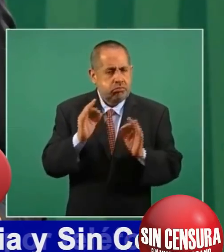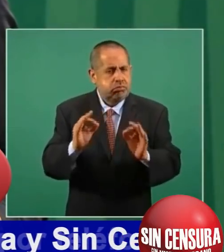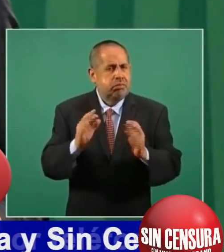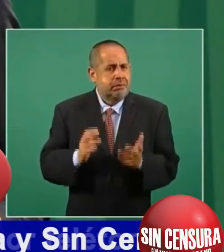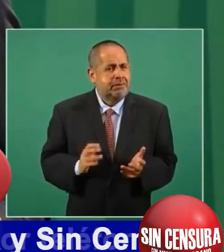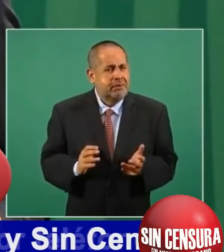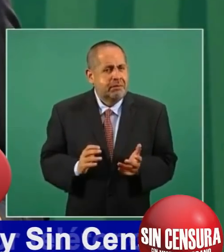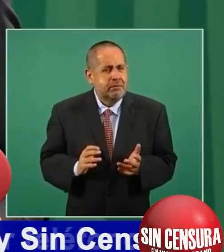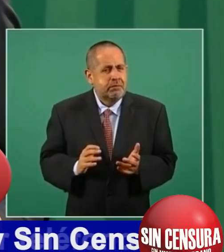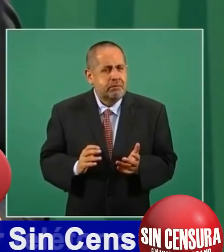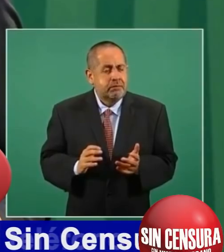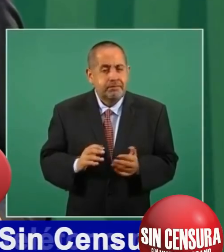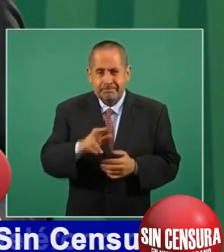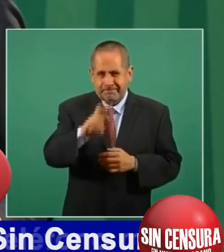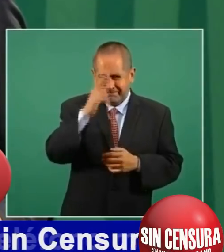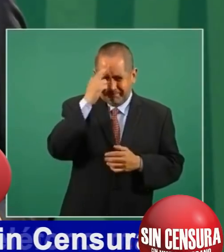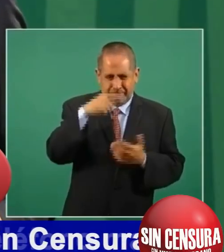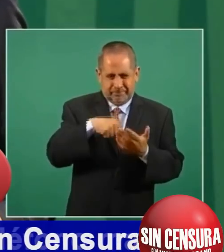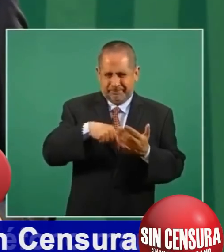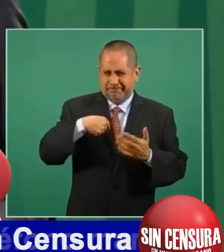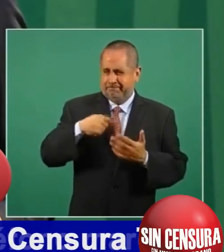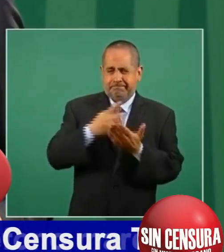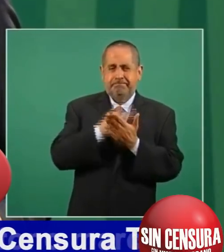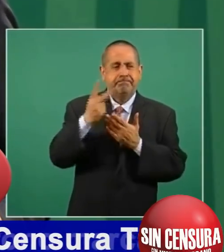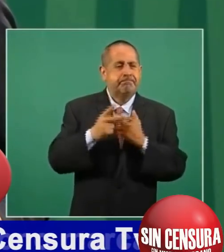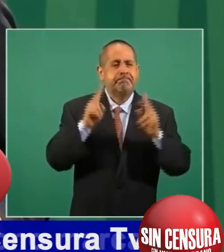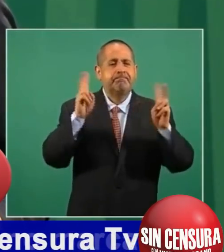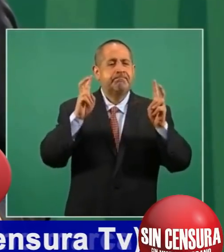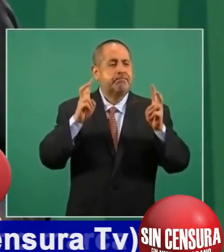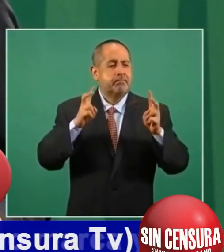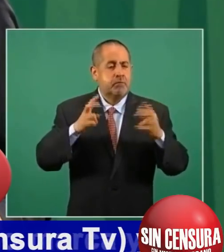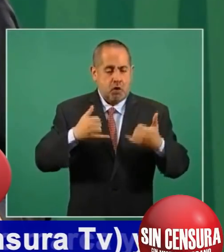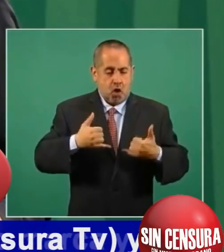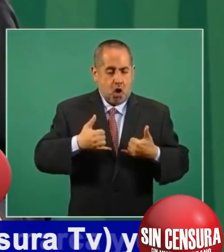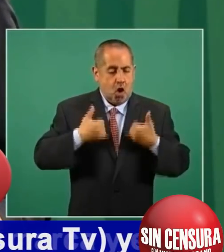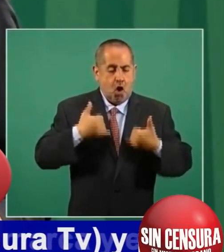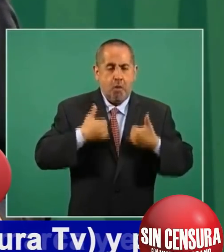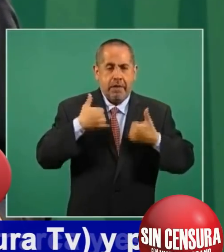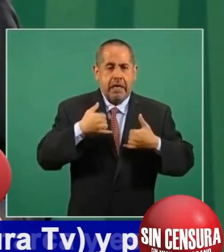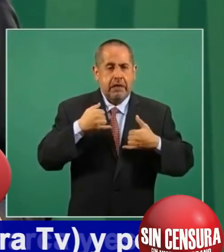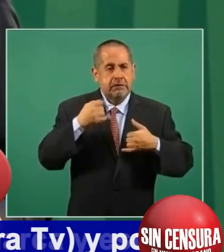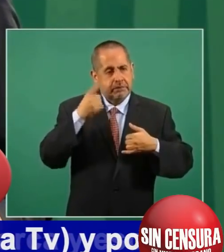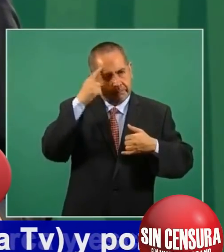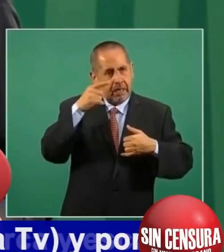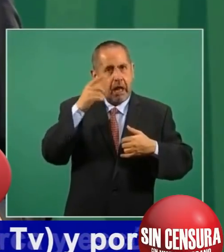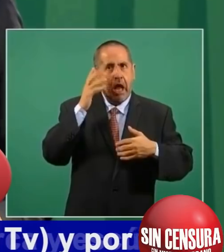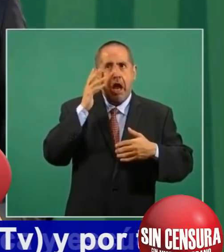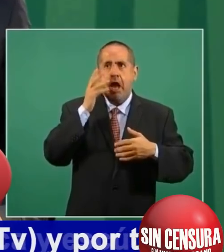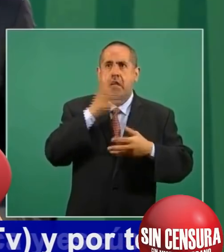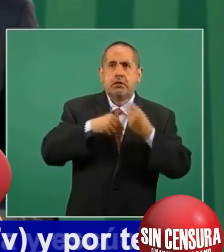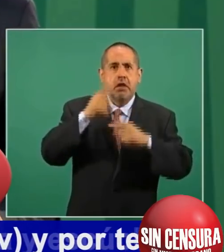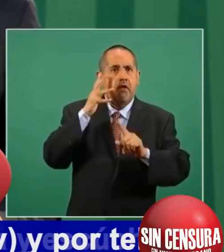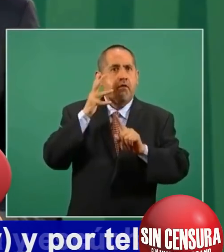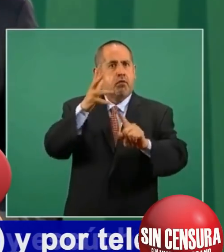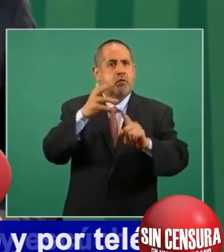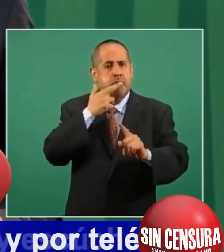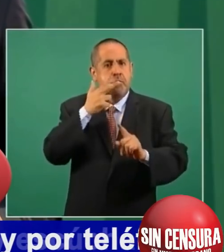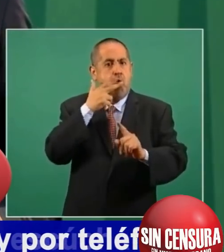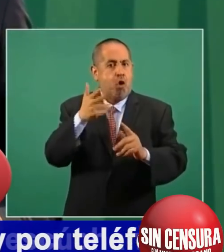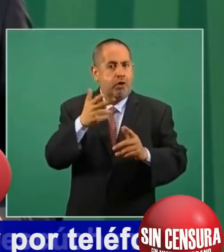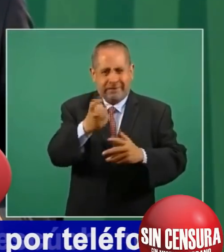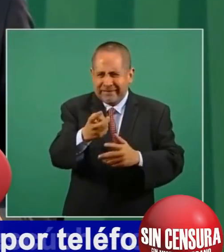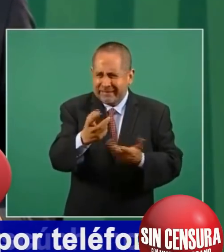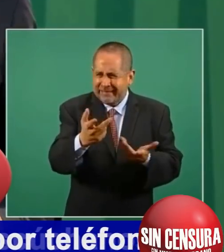en el programa Jóvenes Construyendo el Futuro, que no es como antes, que